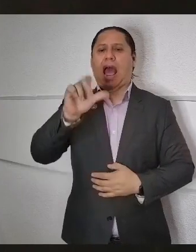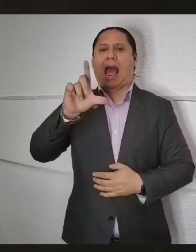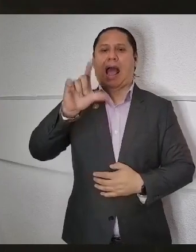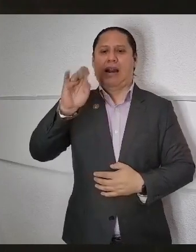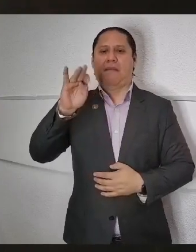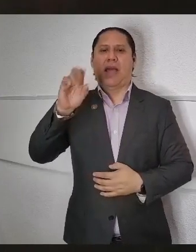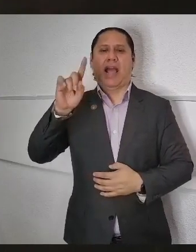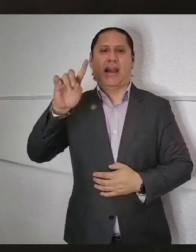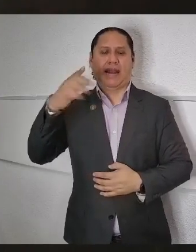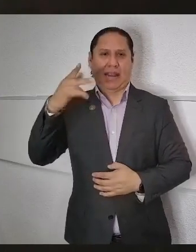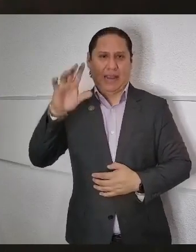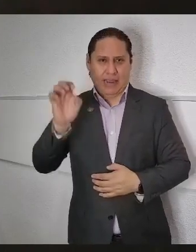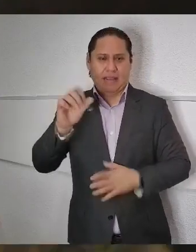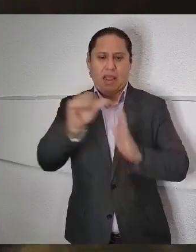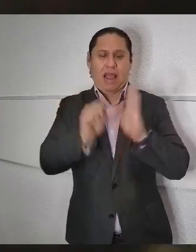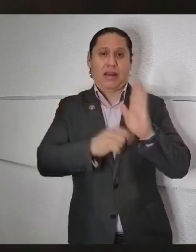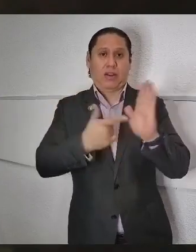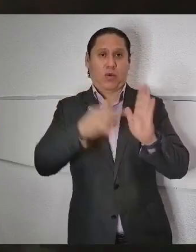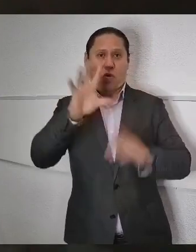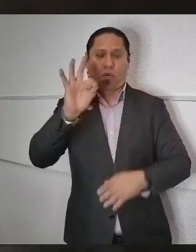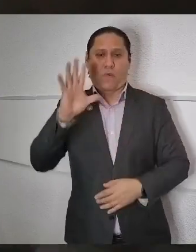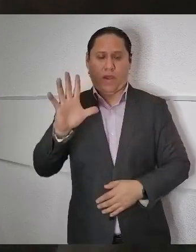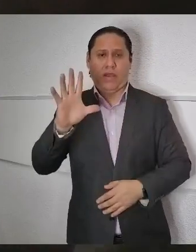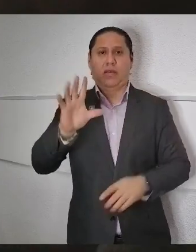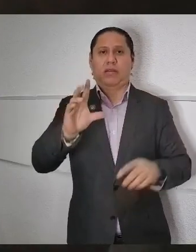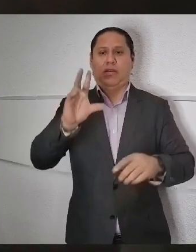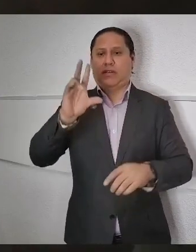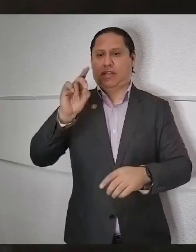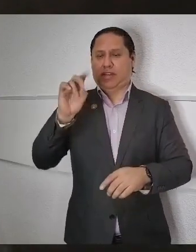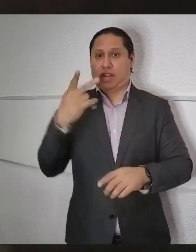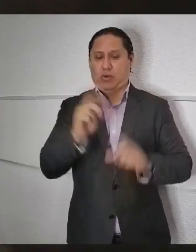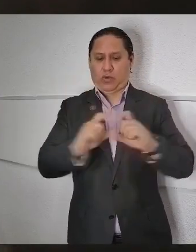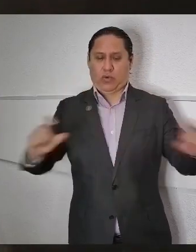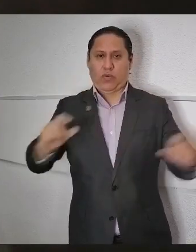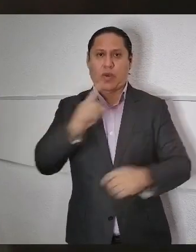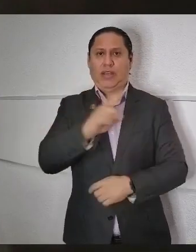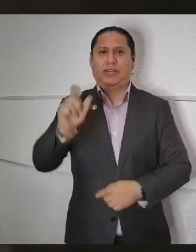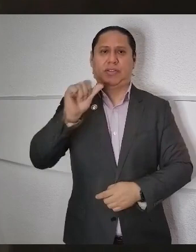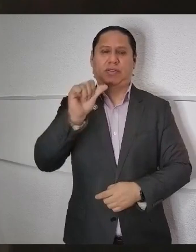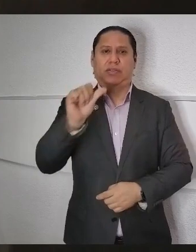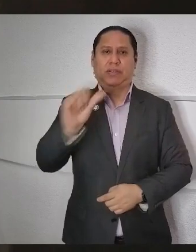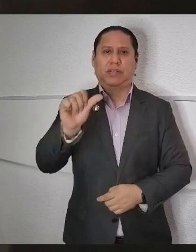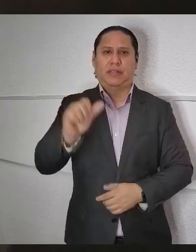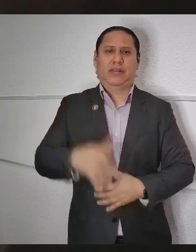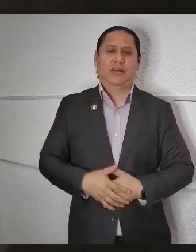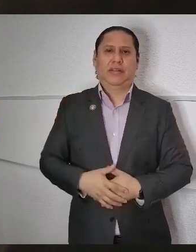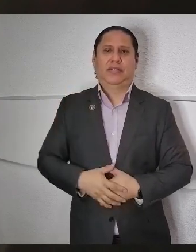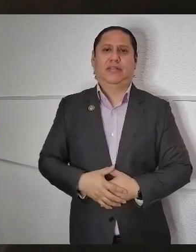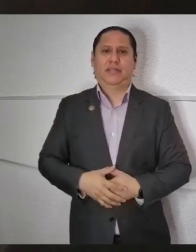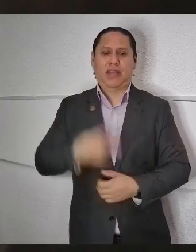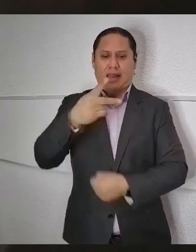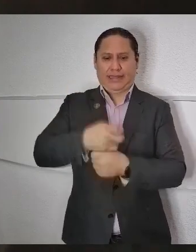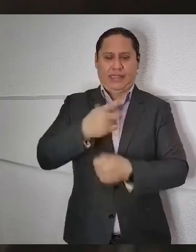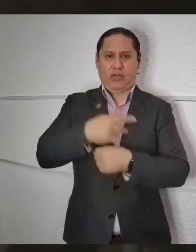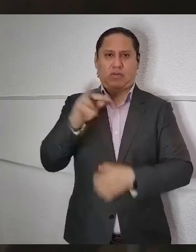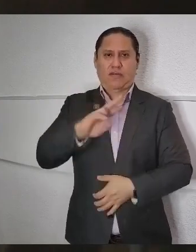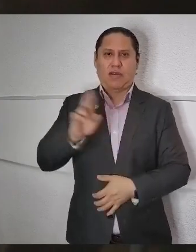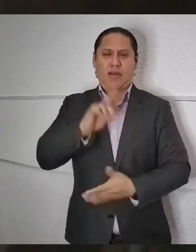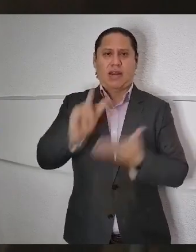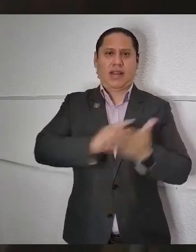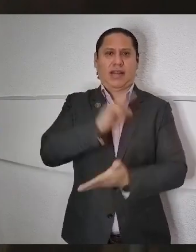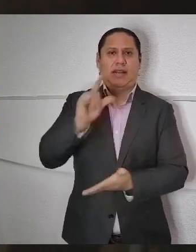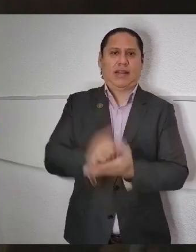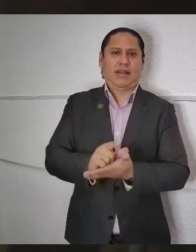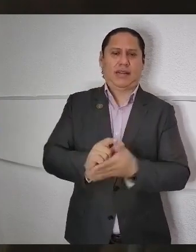lo que establecen los artículos 45, fracción 38 y 116, segundo párrafo de la Ley